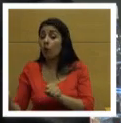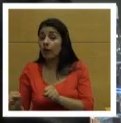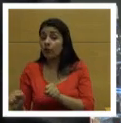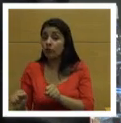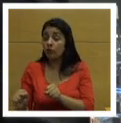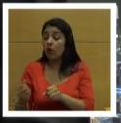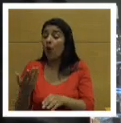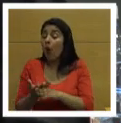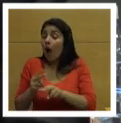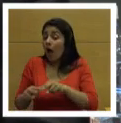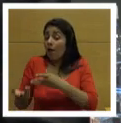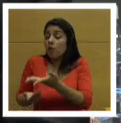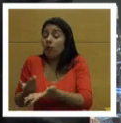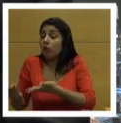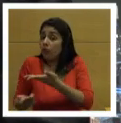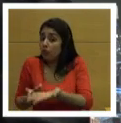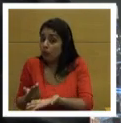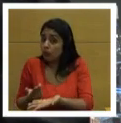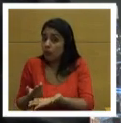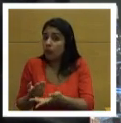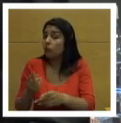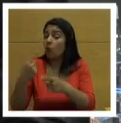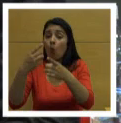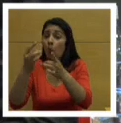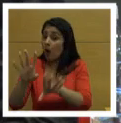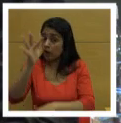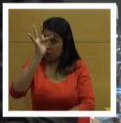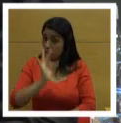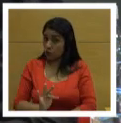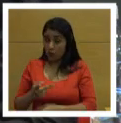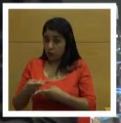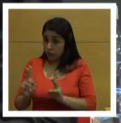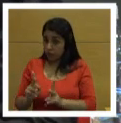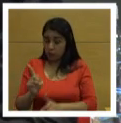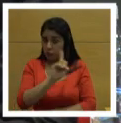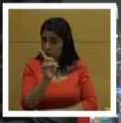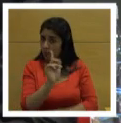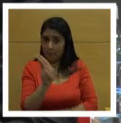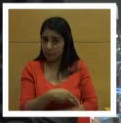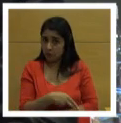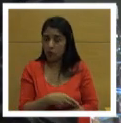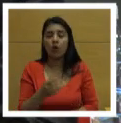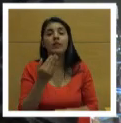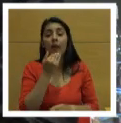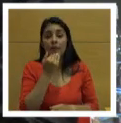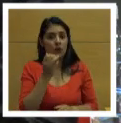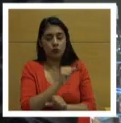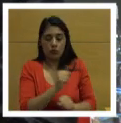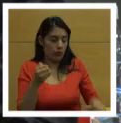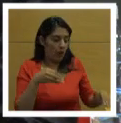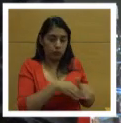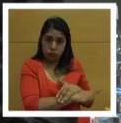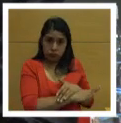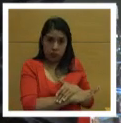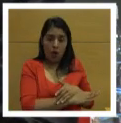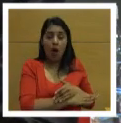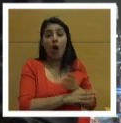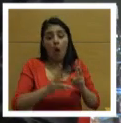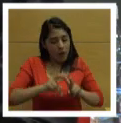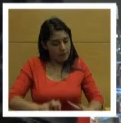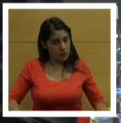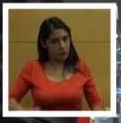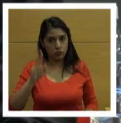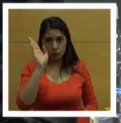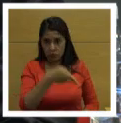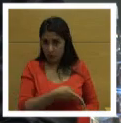de mediación celebrada ante cualquier funcionario. Tampoco es permitido archivar un caso o suspender la investigación